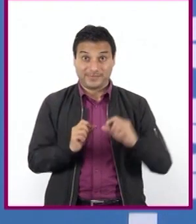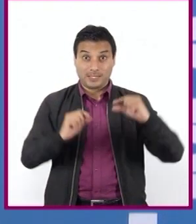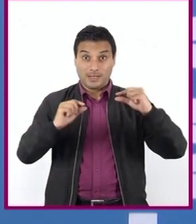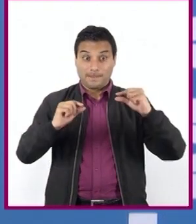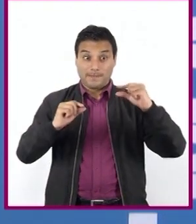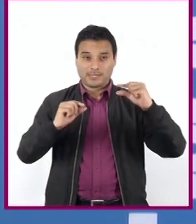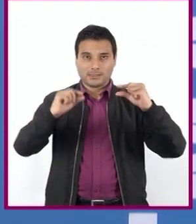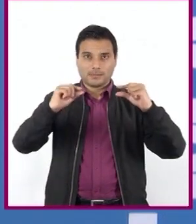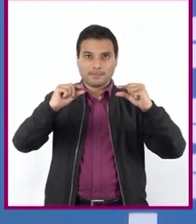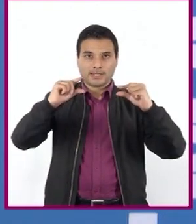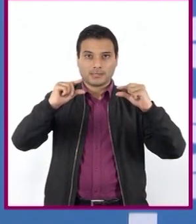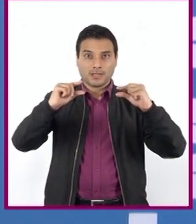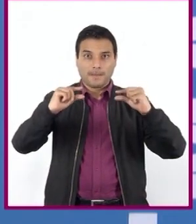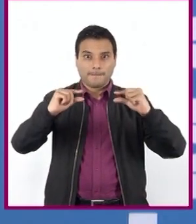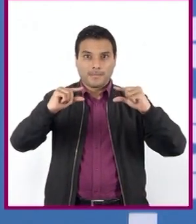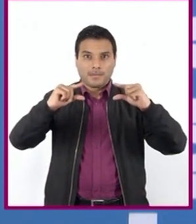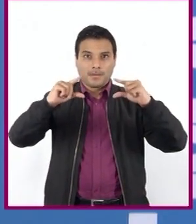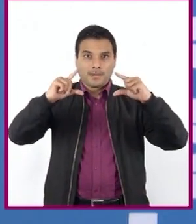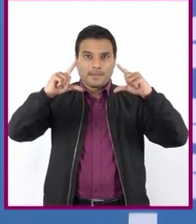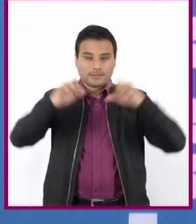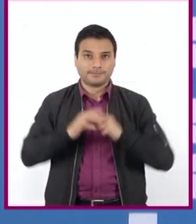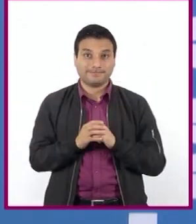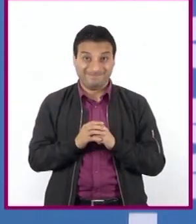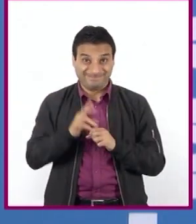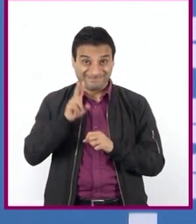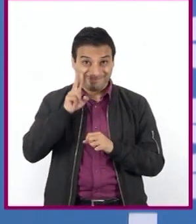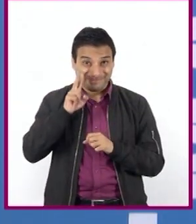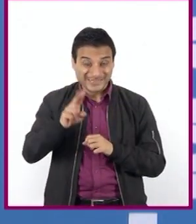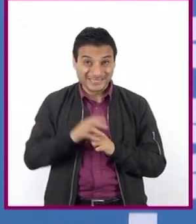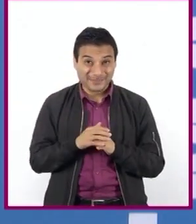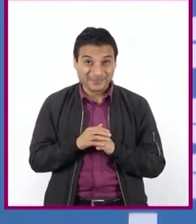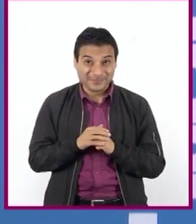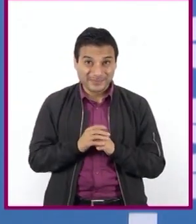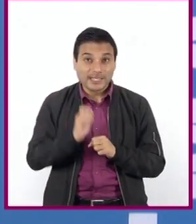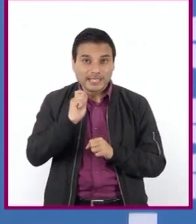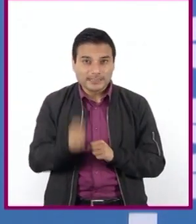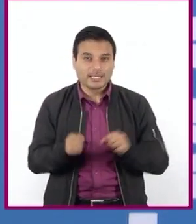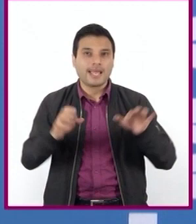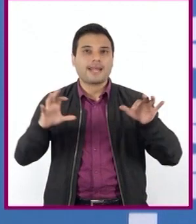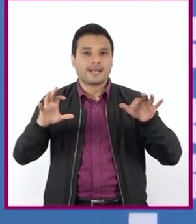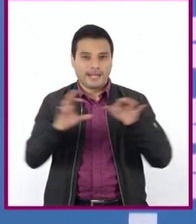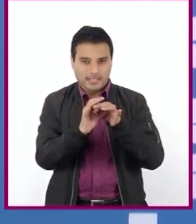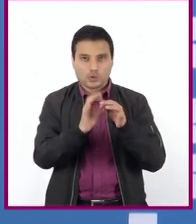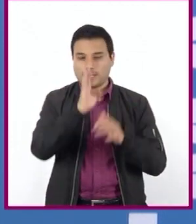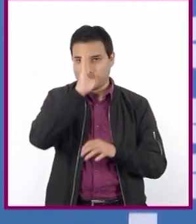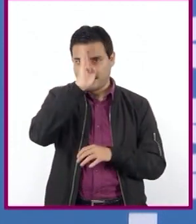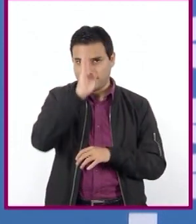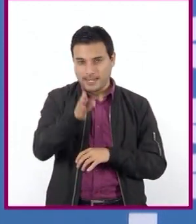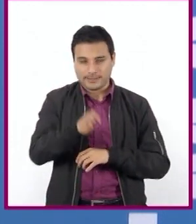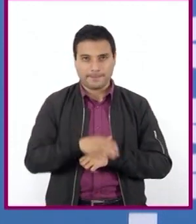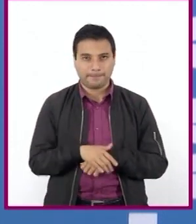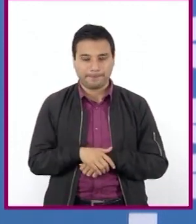proporción, por lo que se puede concluir que están en una relación directamente proporcional.